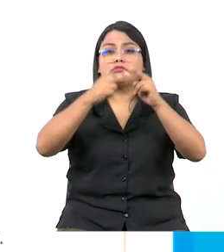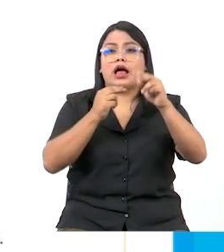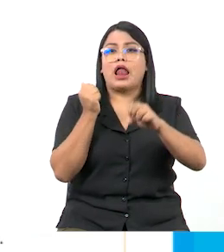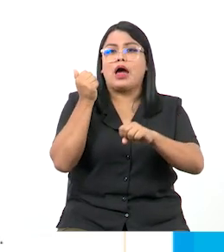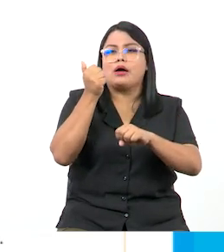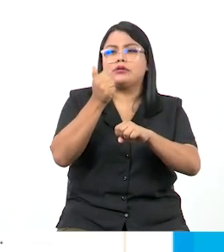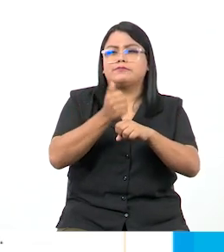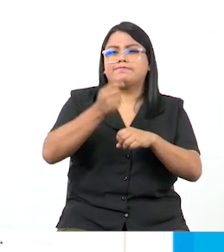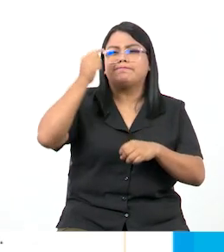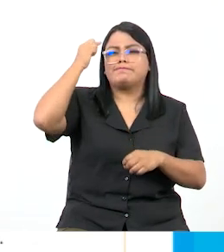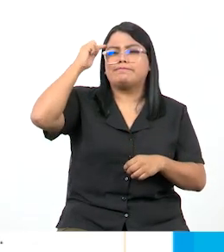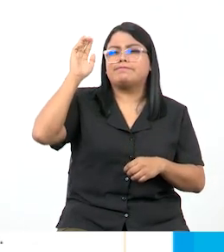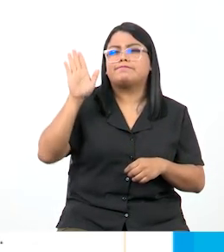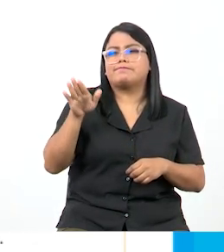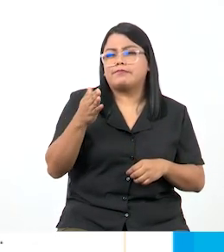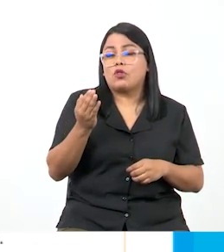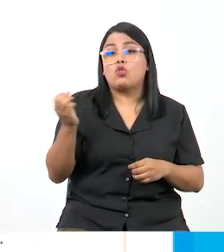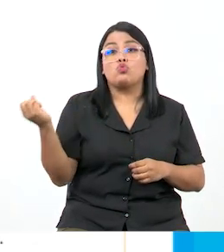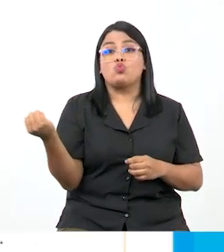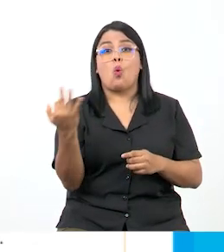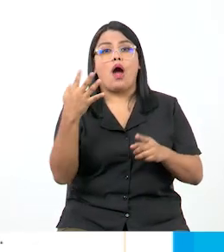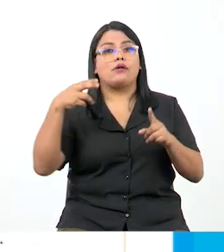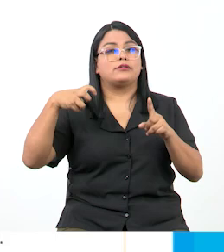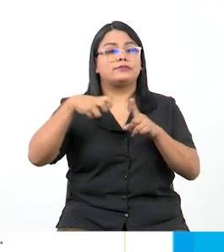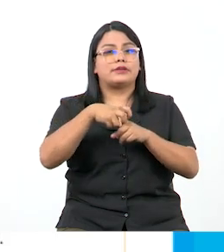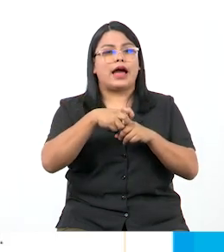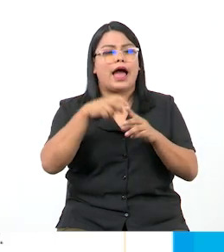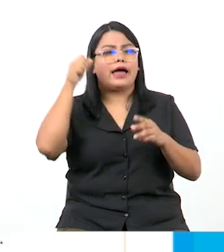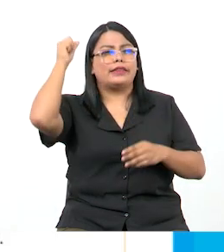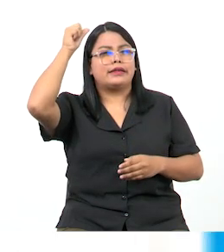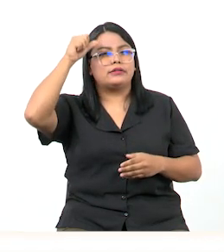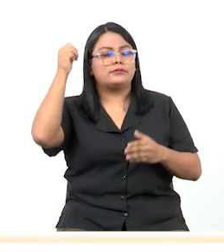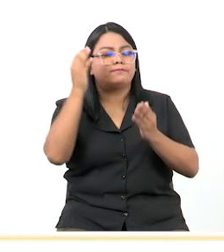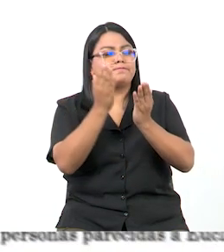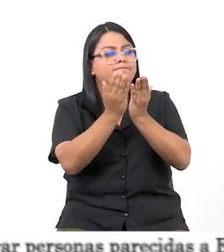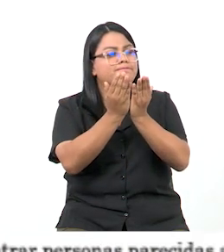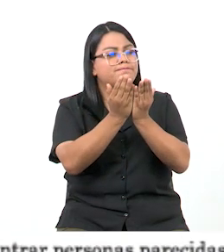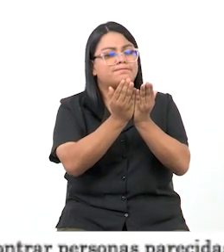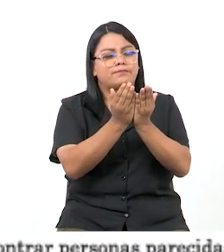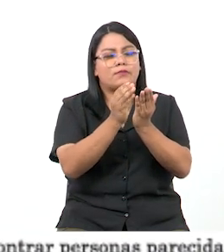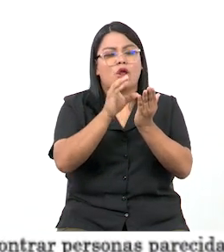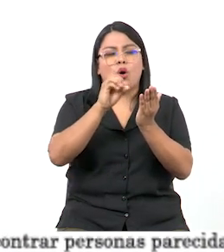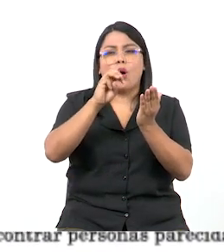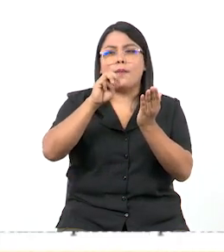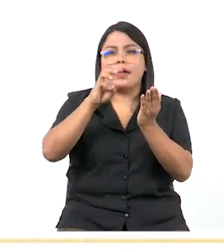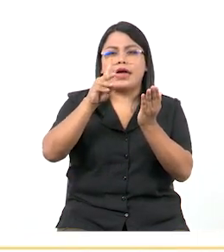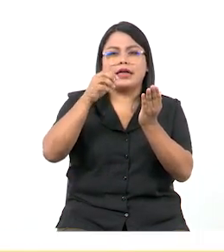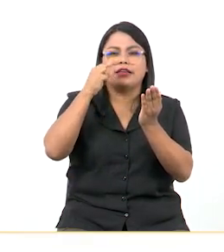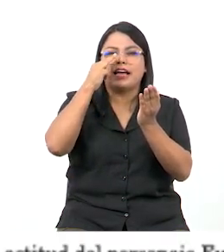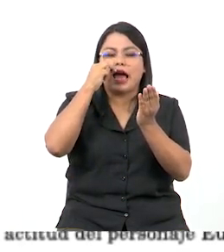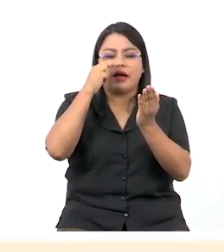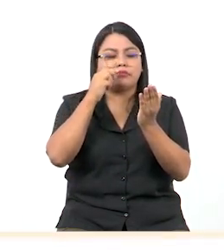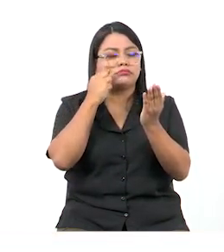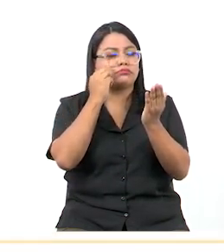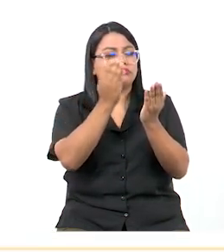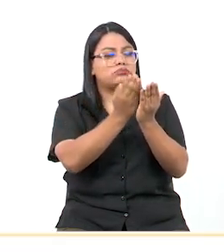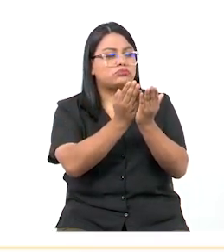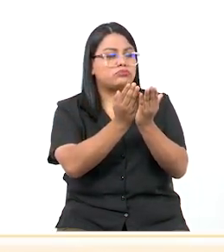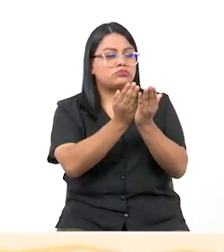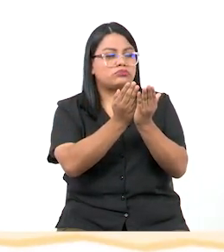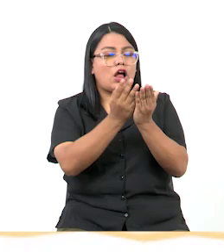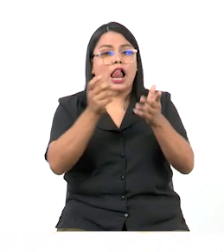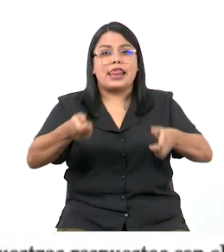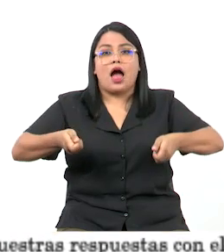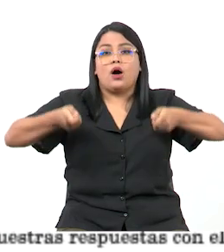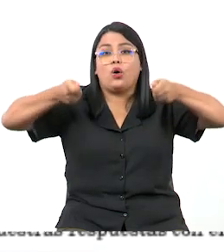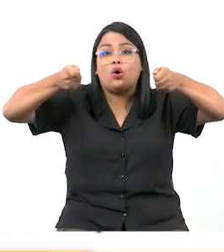anticipación y construcción, la consolidación supone un nuevo desafío: analizar un fragmento de una comedia, en este